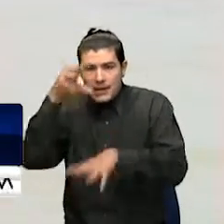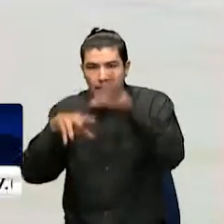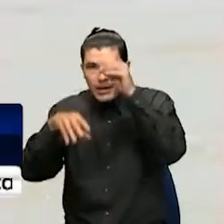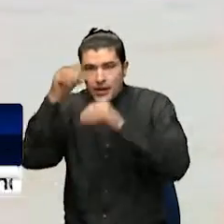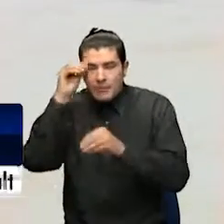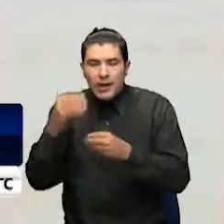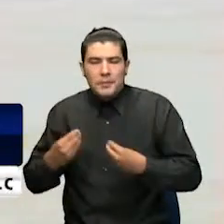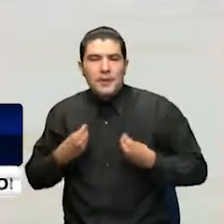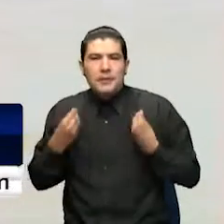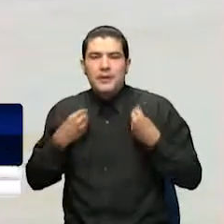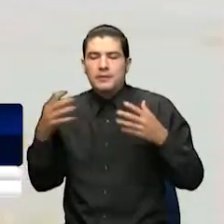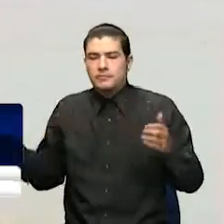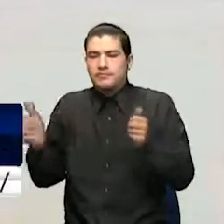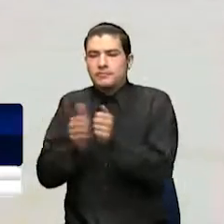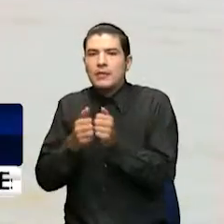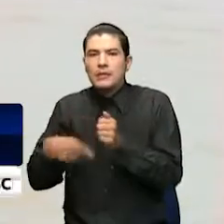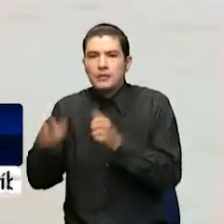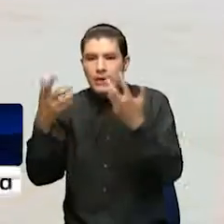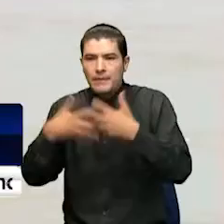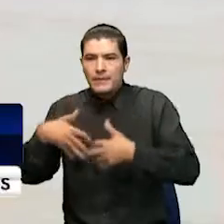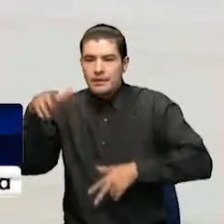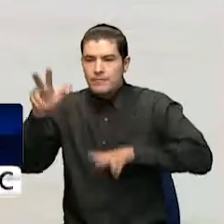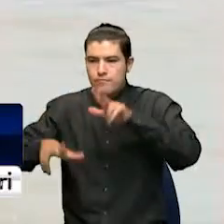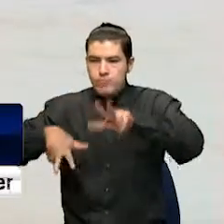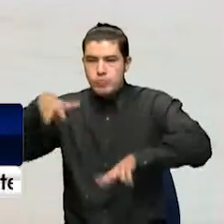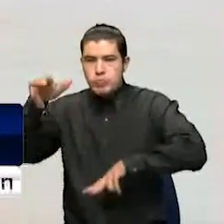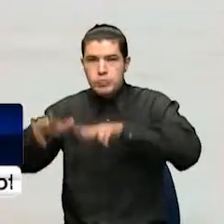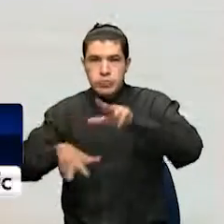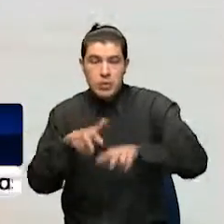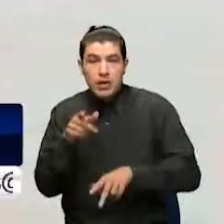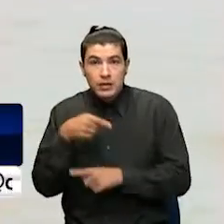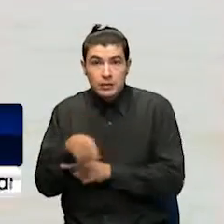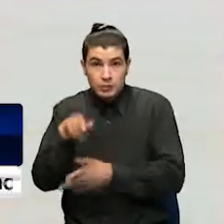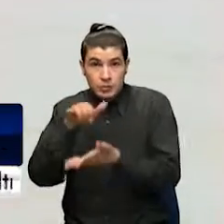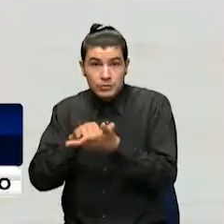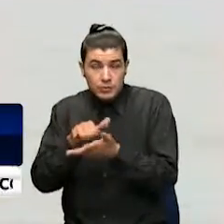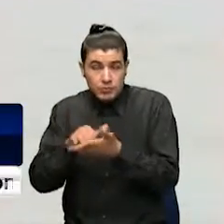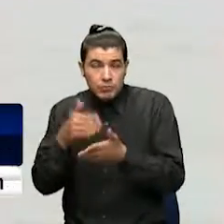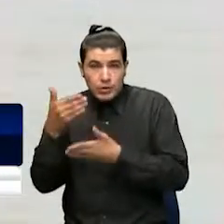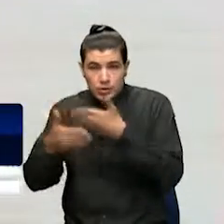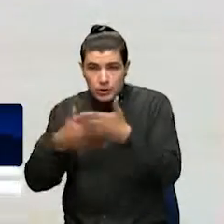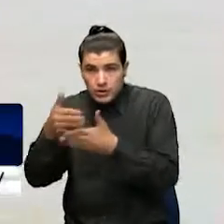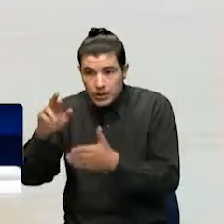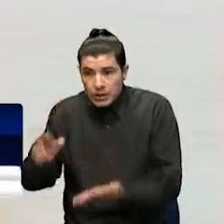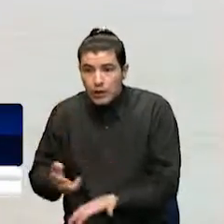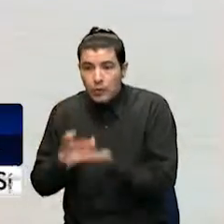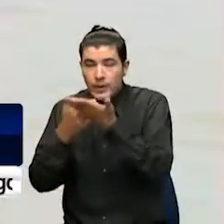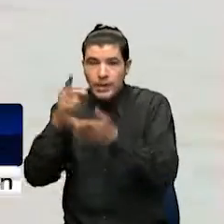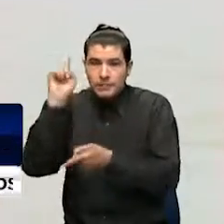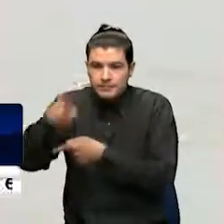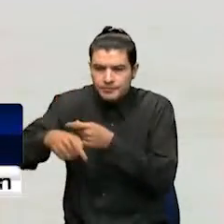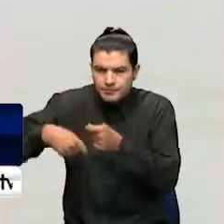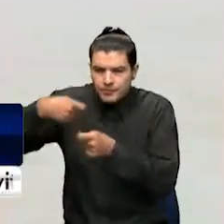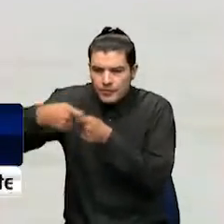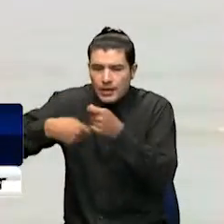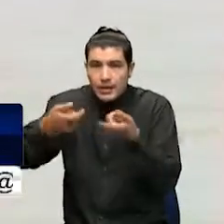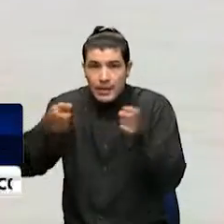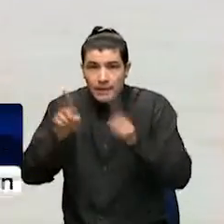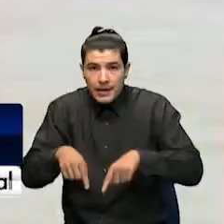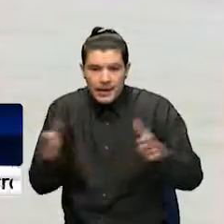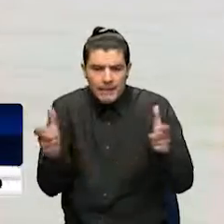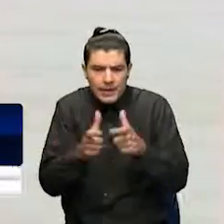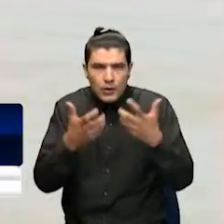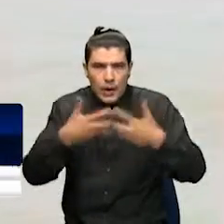trabajar conjuntamente con la empresa colombiana de petróleos Ecopetrol en lo que es la recuperación de la pesca y de lo que son las microempresas